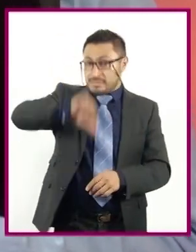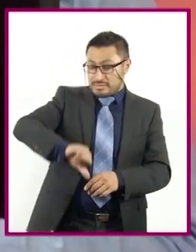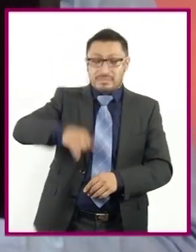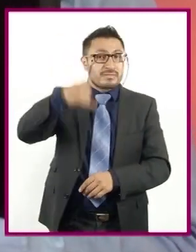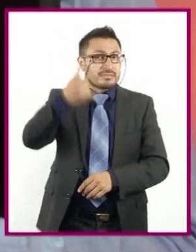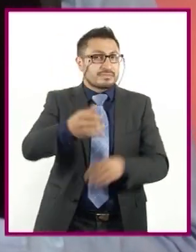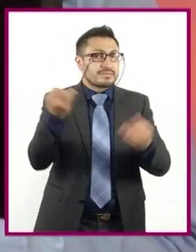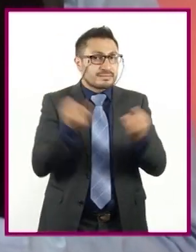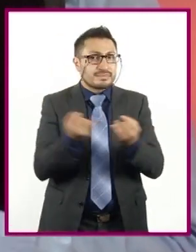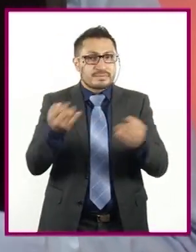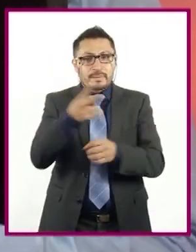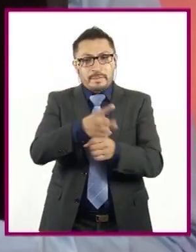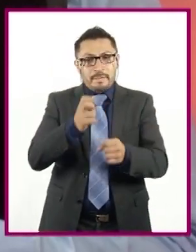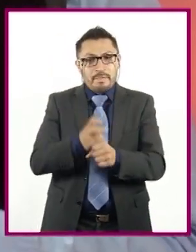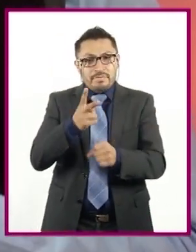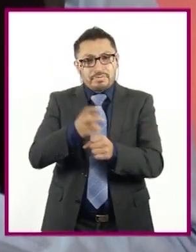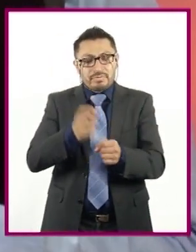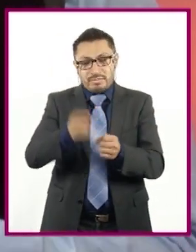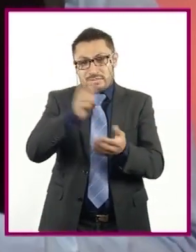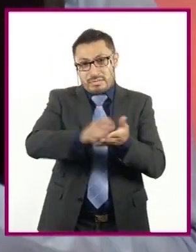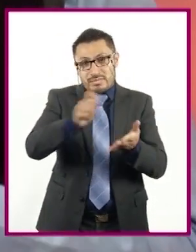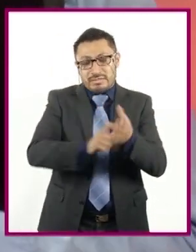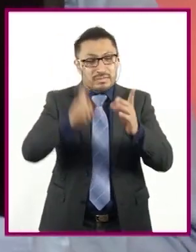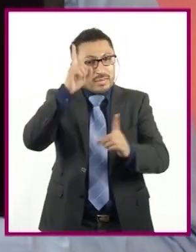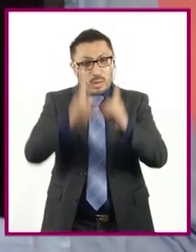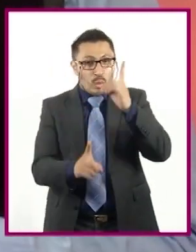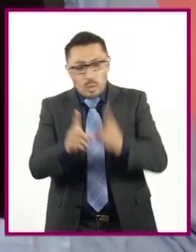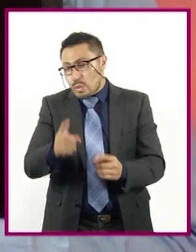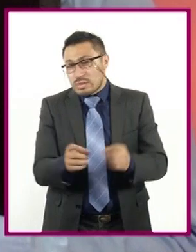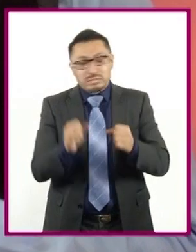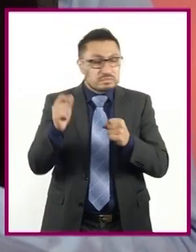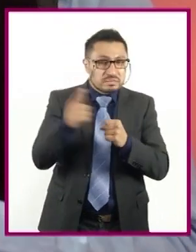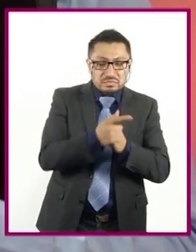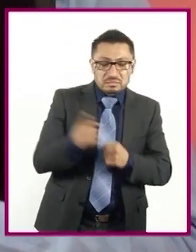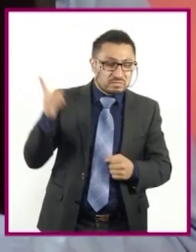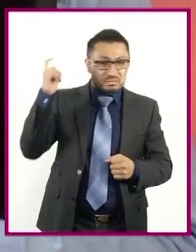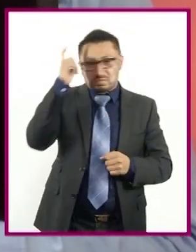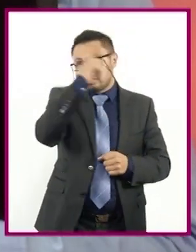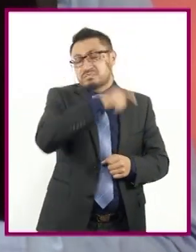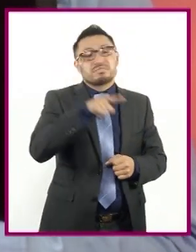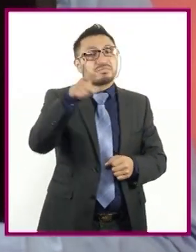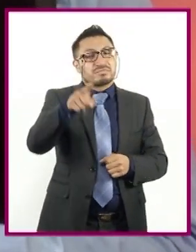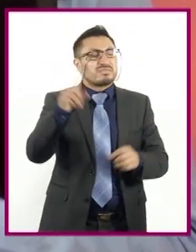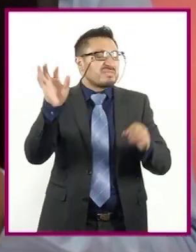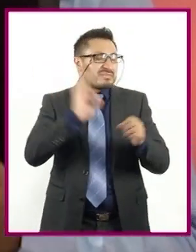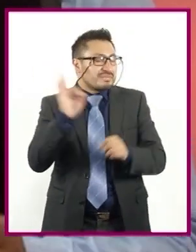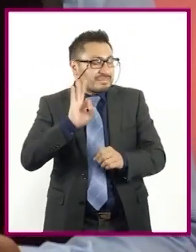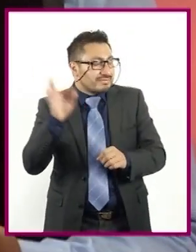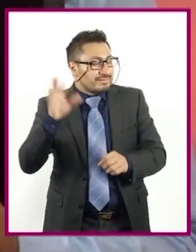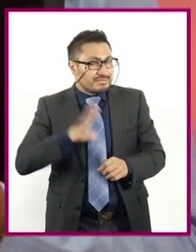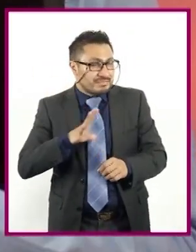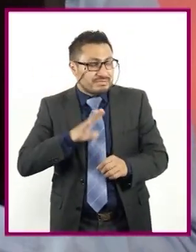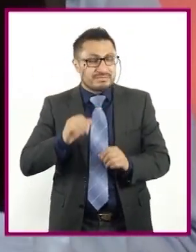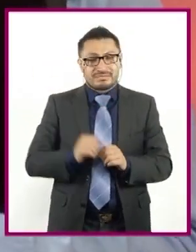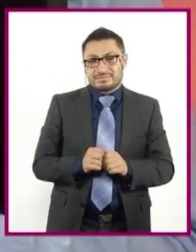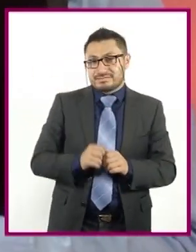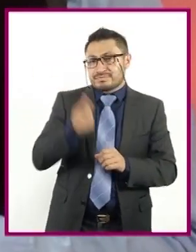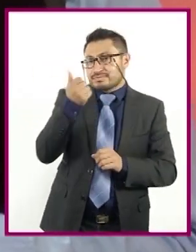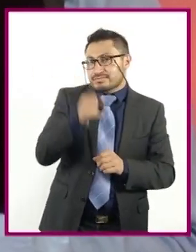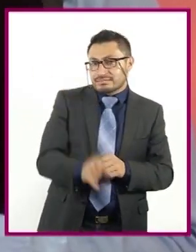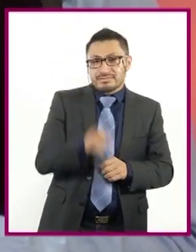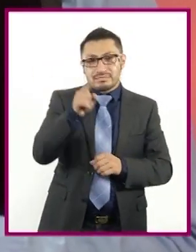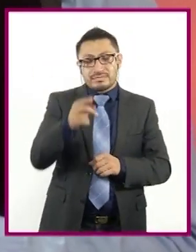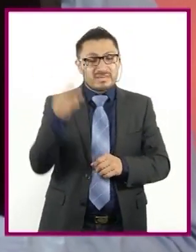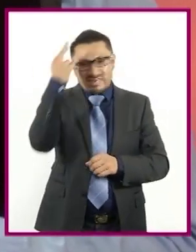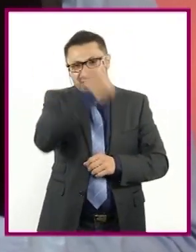también los invito a que escriban las dudas, inquietudes o dificultades que lleguen a surgir. De este modo podrán